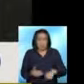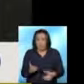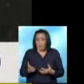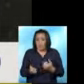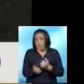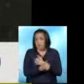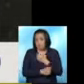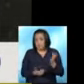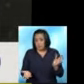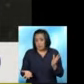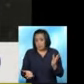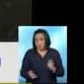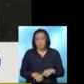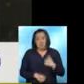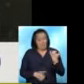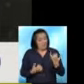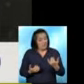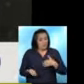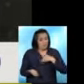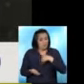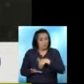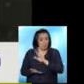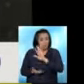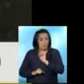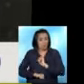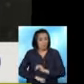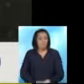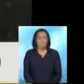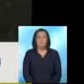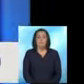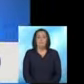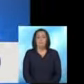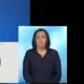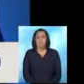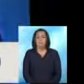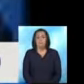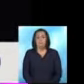amar, ahora te puedes marchar.